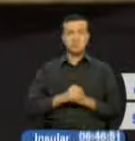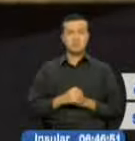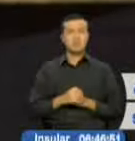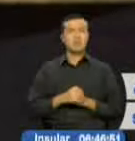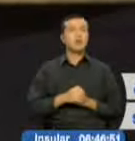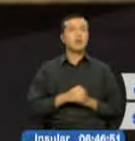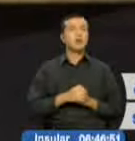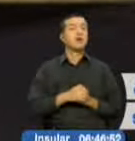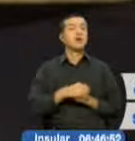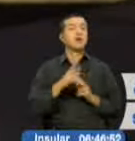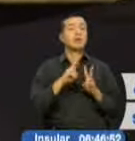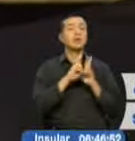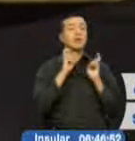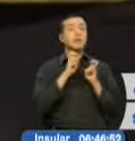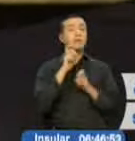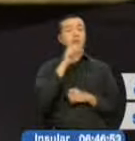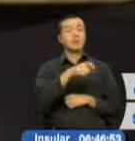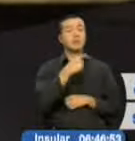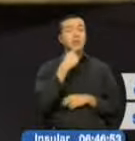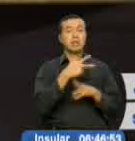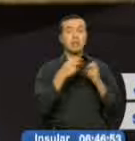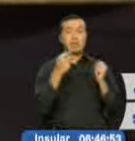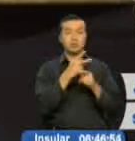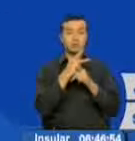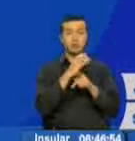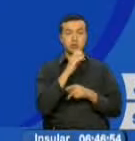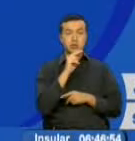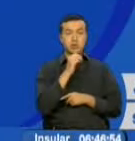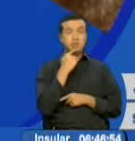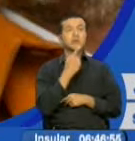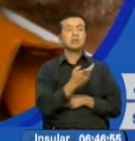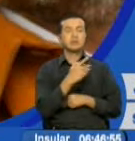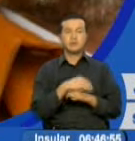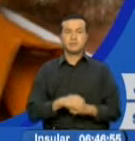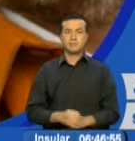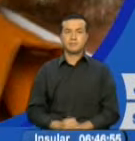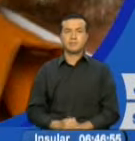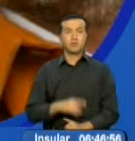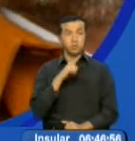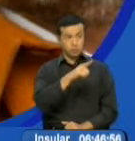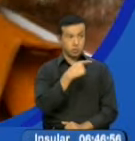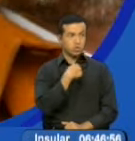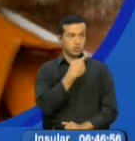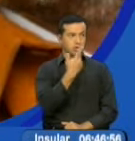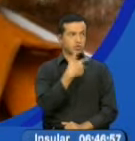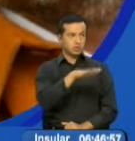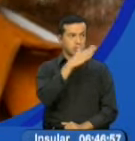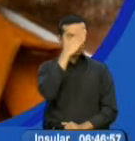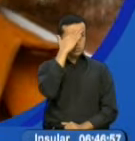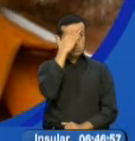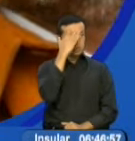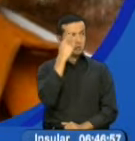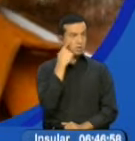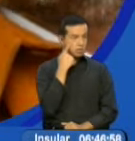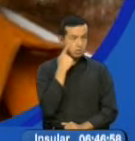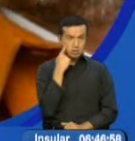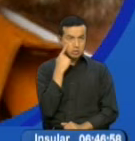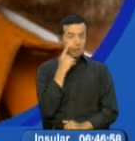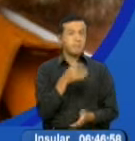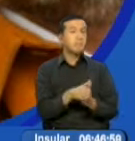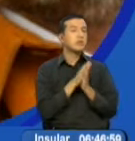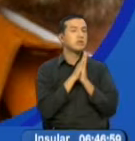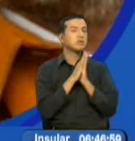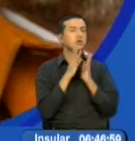Acosta con la respectiva respuesta de Camacho, ex consejero del CNE, fue lo siguiente. Tú y yo sabemos qué se busca con estas